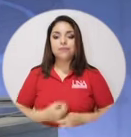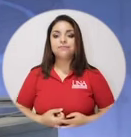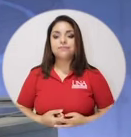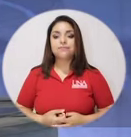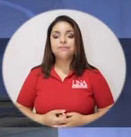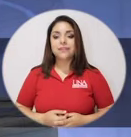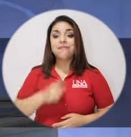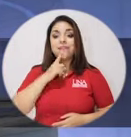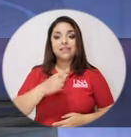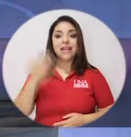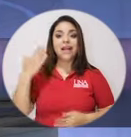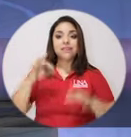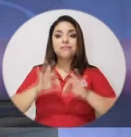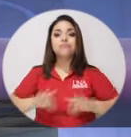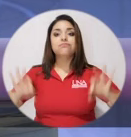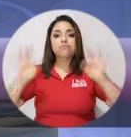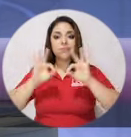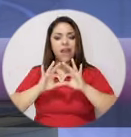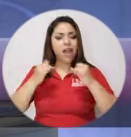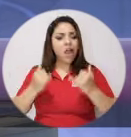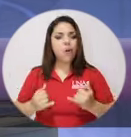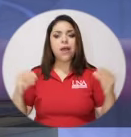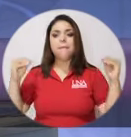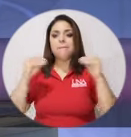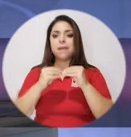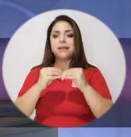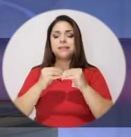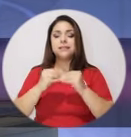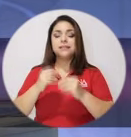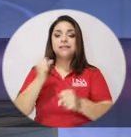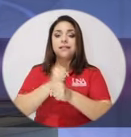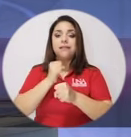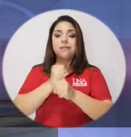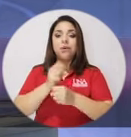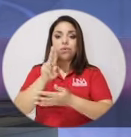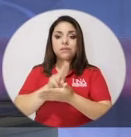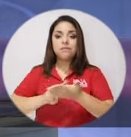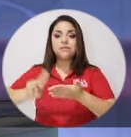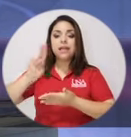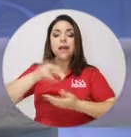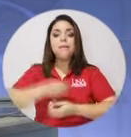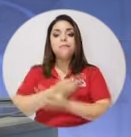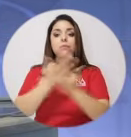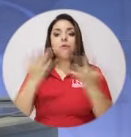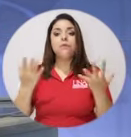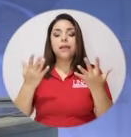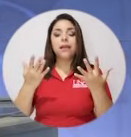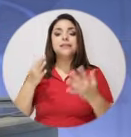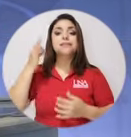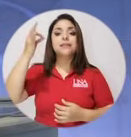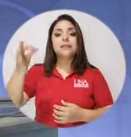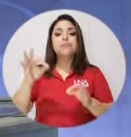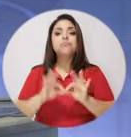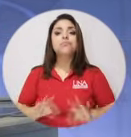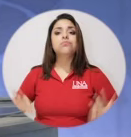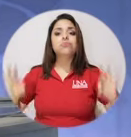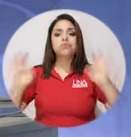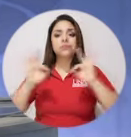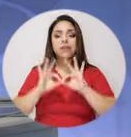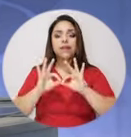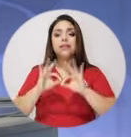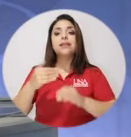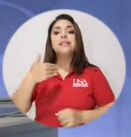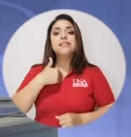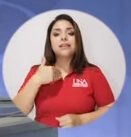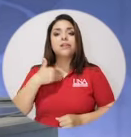Siendo ya fundamental, pero ahora definitivamente imprescindible, el papel de la universidad pública será muy importante en la generación de